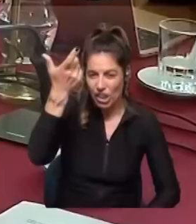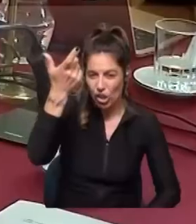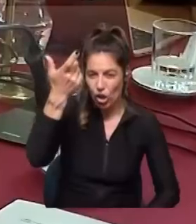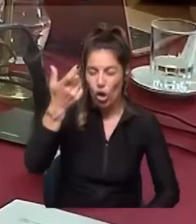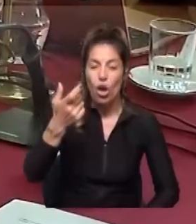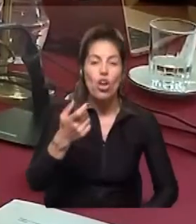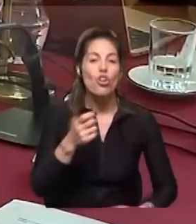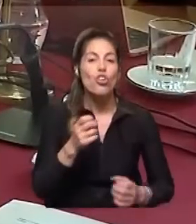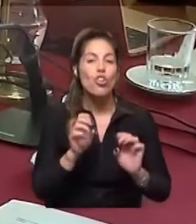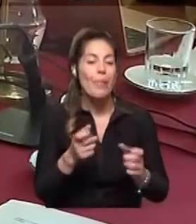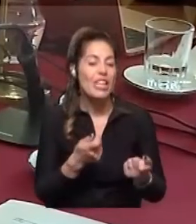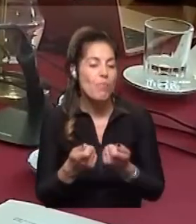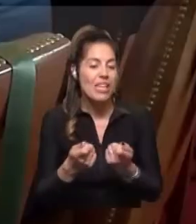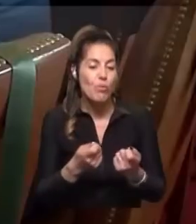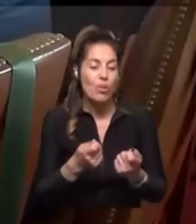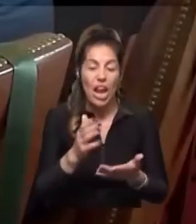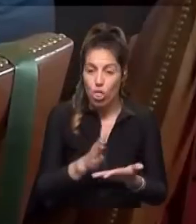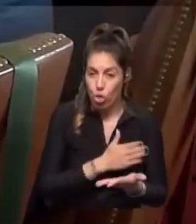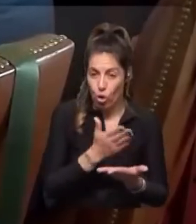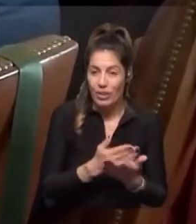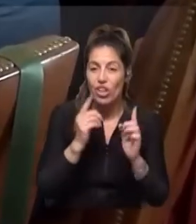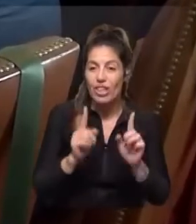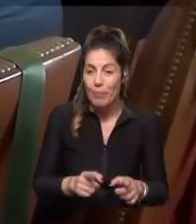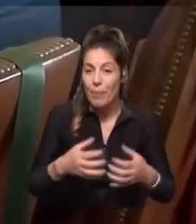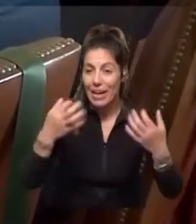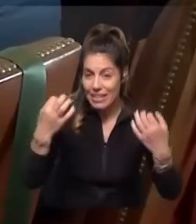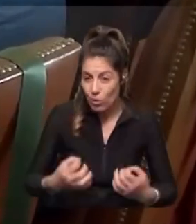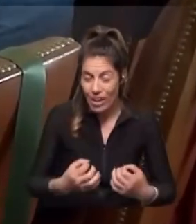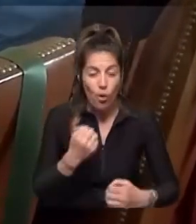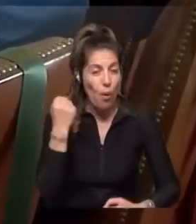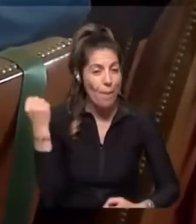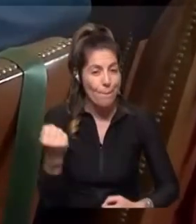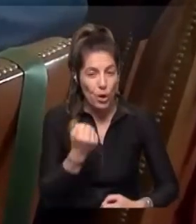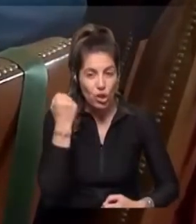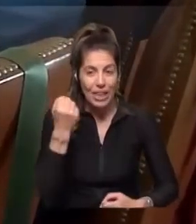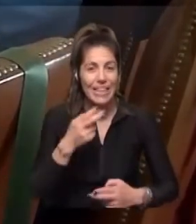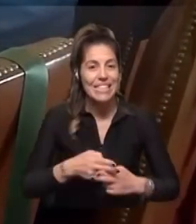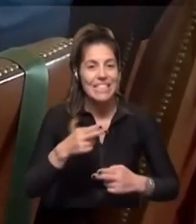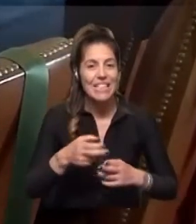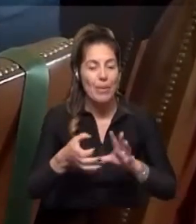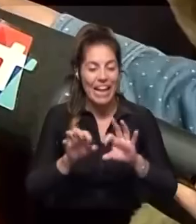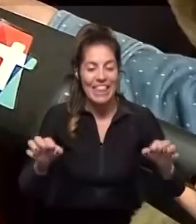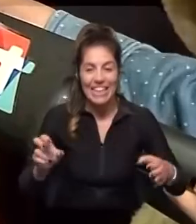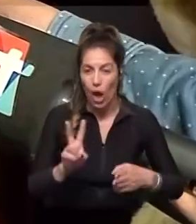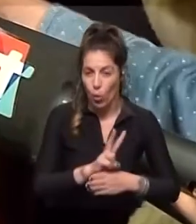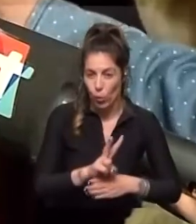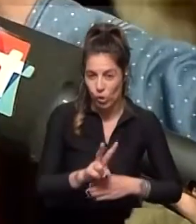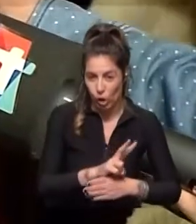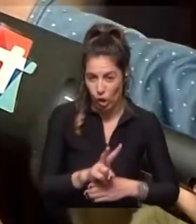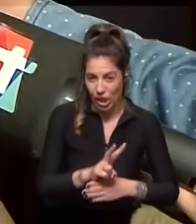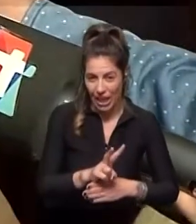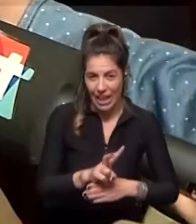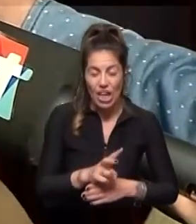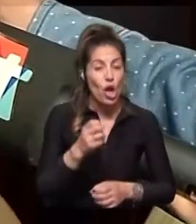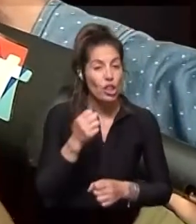manipular documentos sino para asegurar algo muy importante que es lo que se llama la cadena de custodia acá La idea